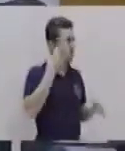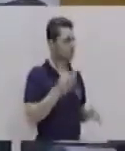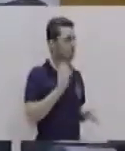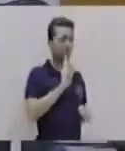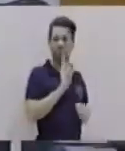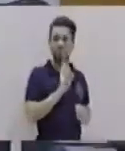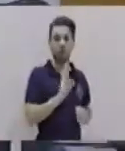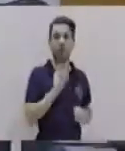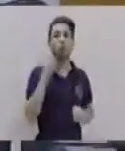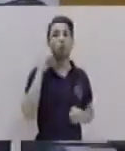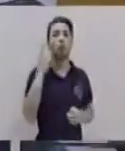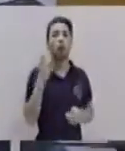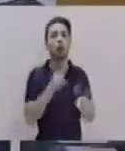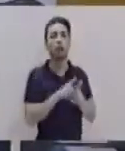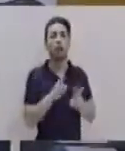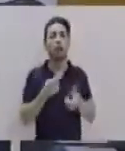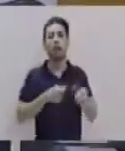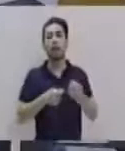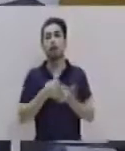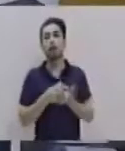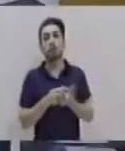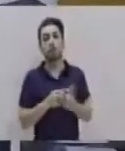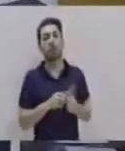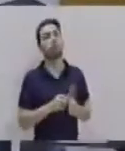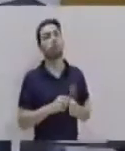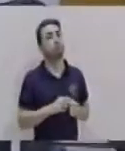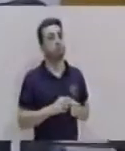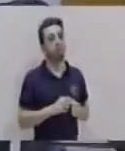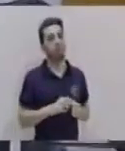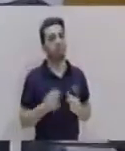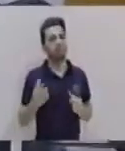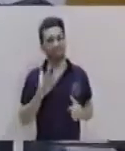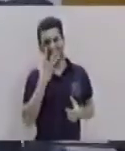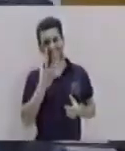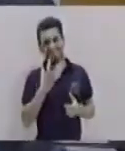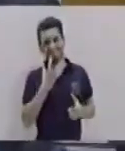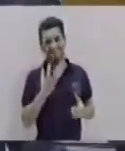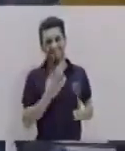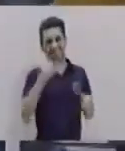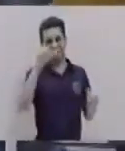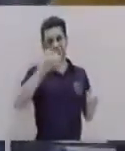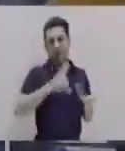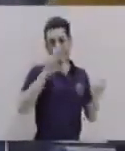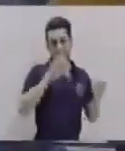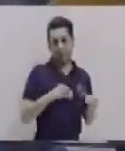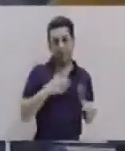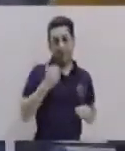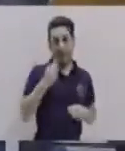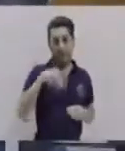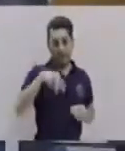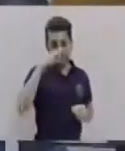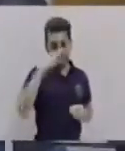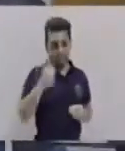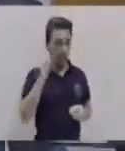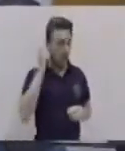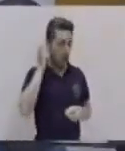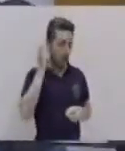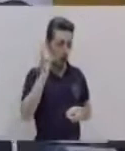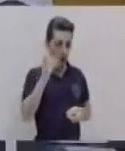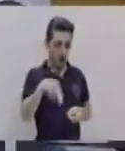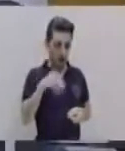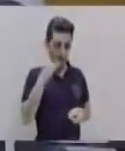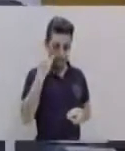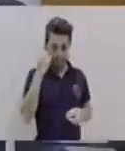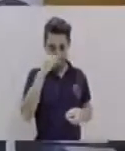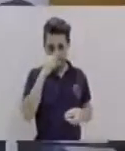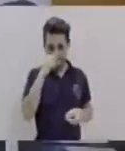un negocio que hicieron entre familias. Entonces por eso él llega a ser el antagonista. Existen personajes secundarios. Por